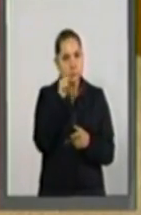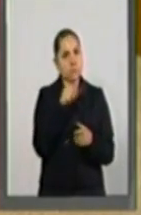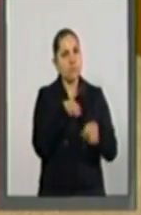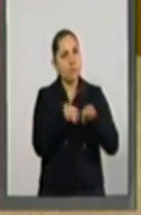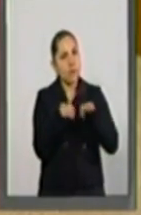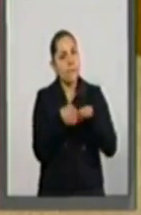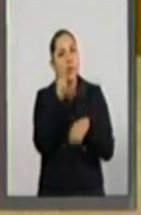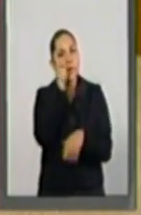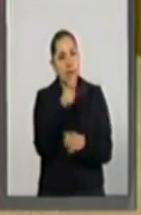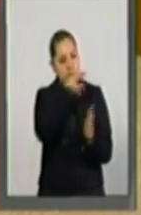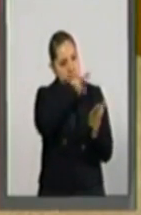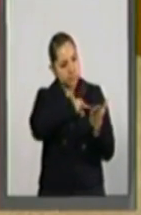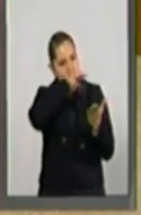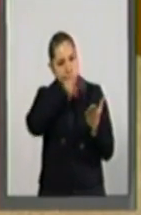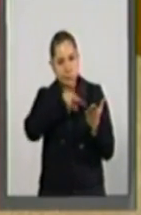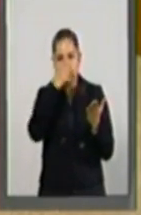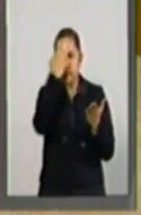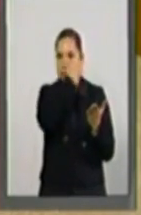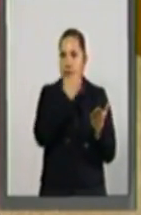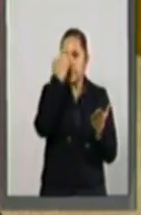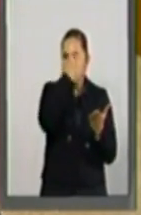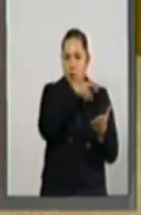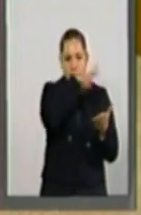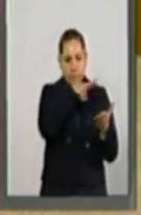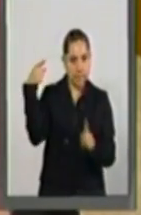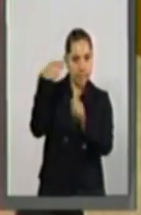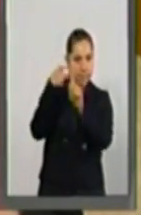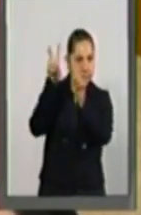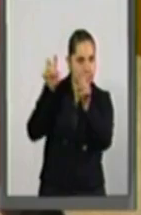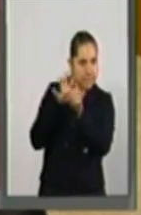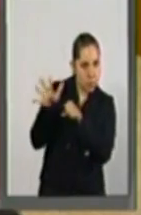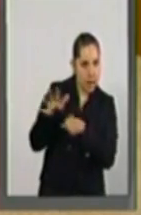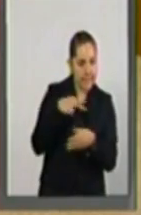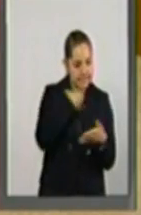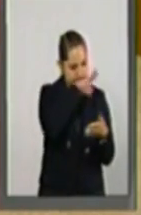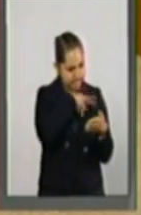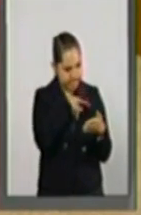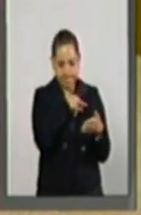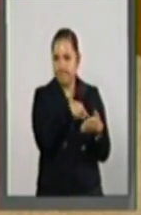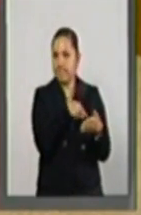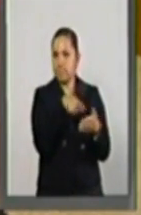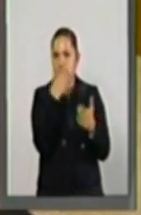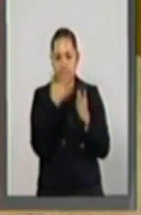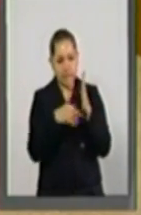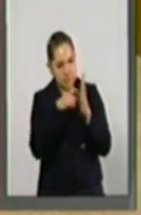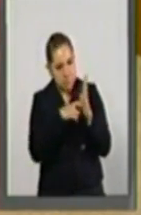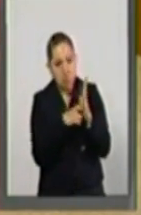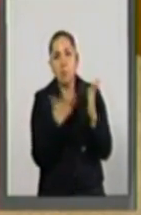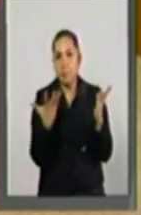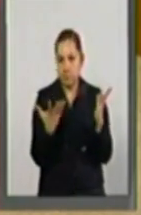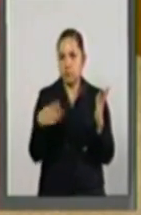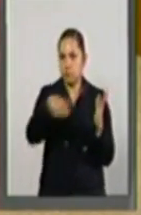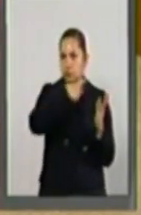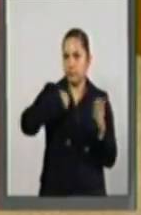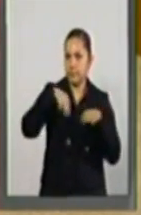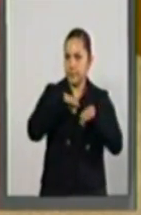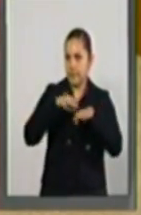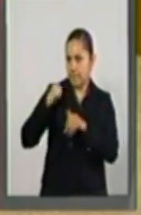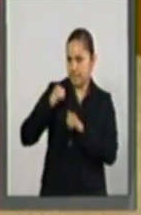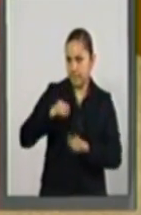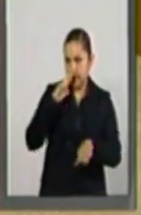para el propósito que ahora se culmina, salvo su publicación en el Diario Oficial de la Federación, como bien lo